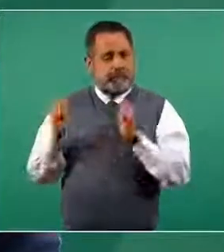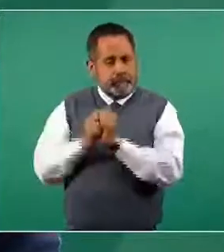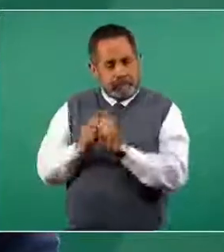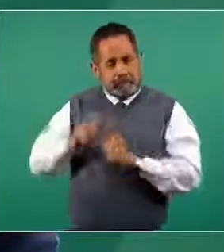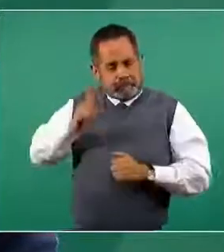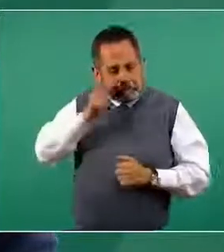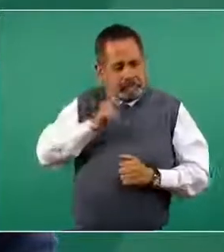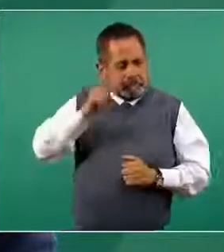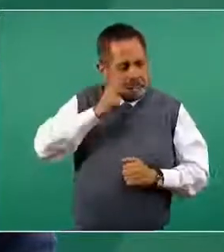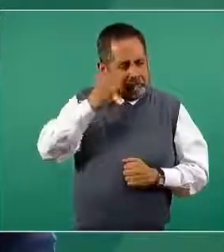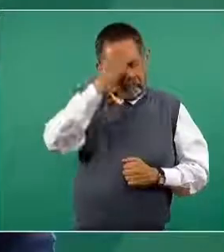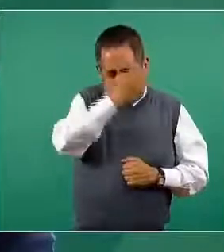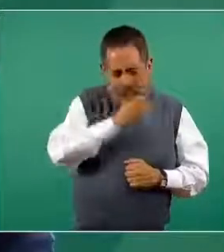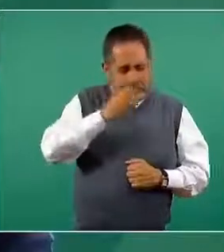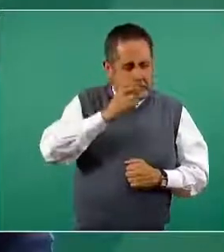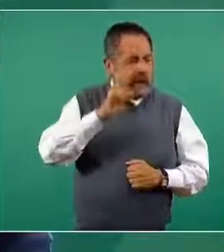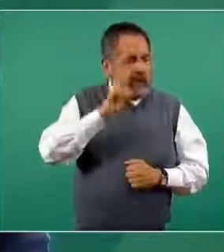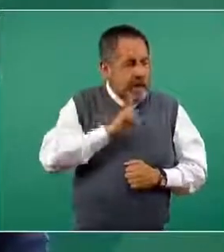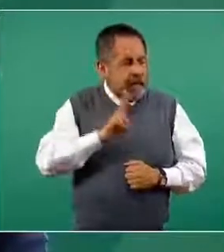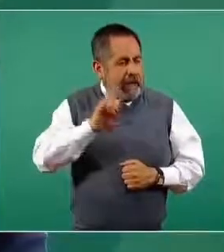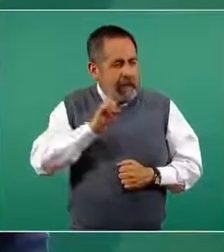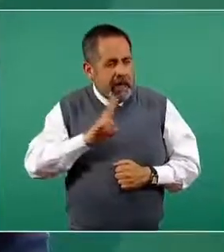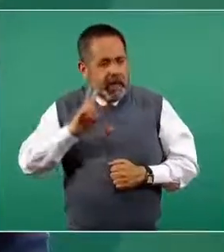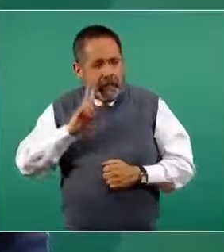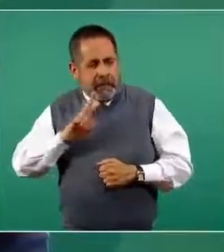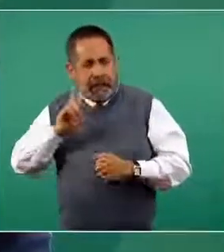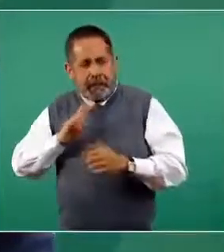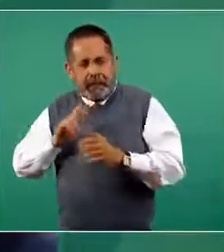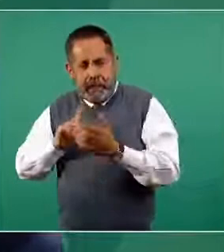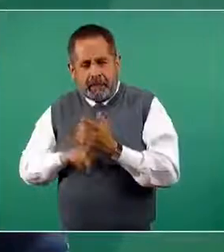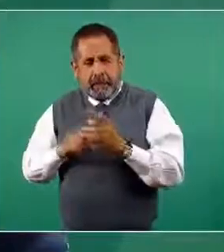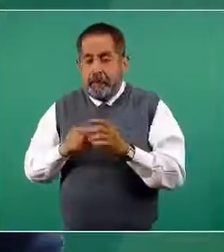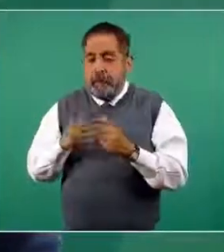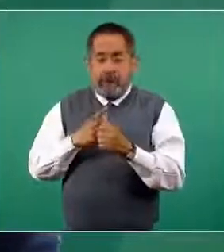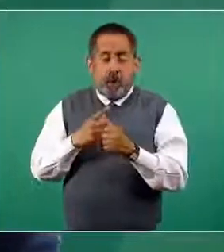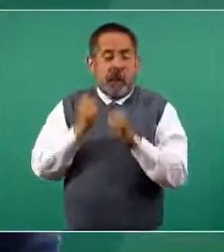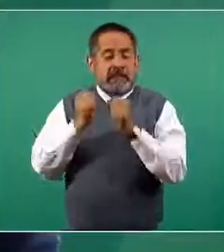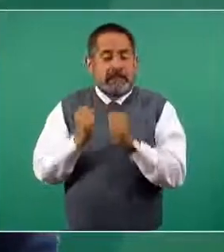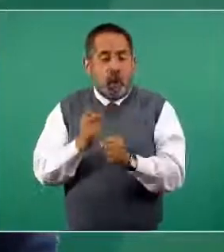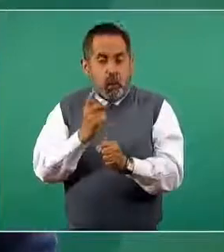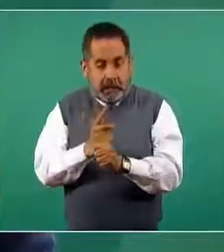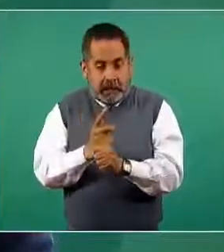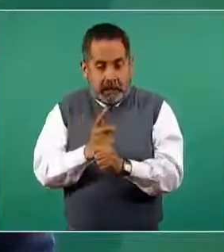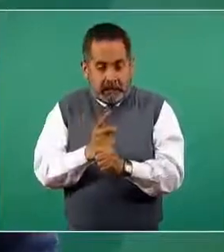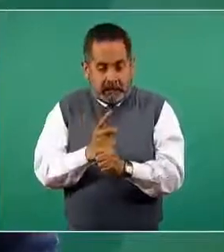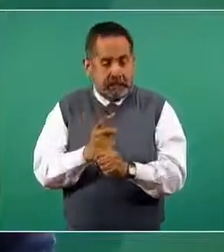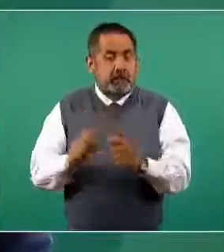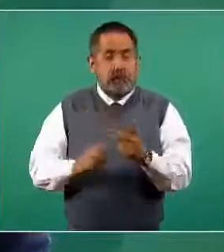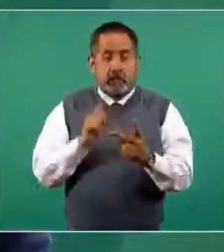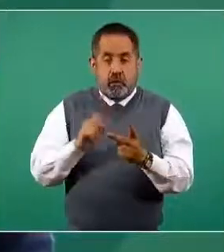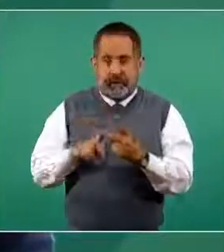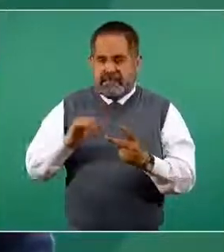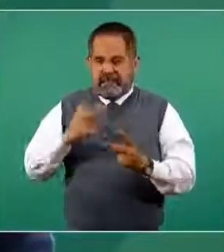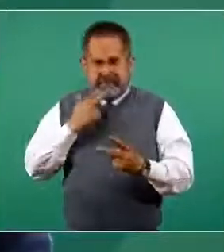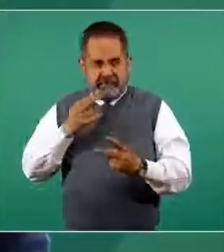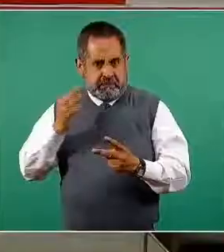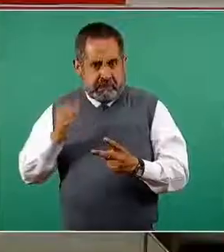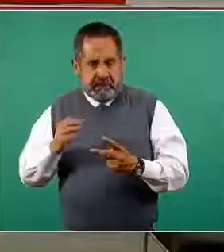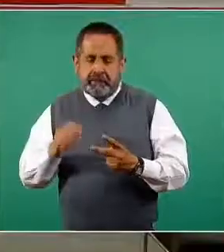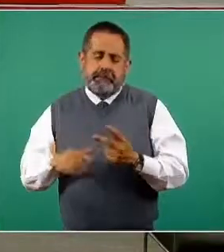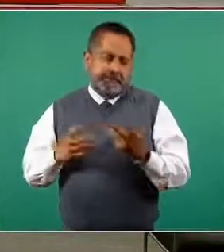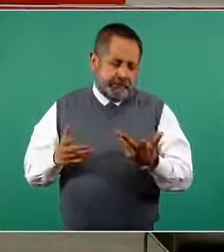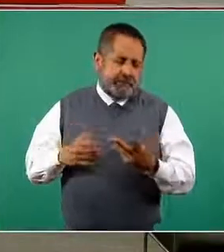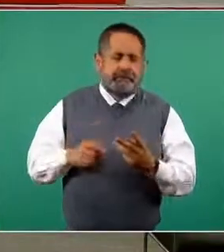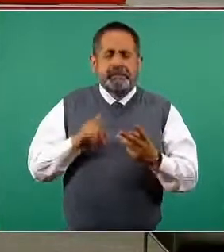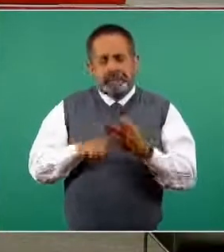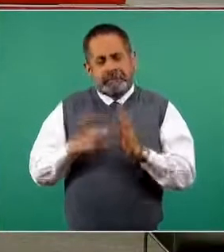va probando de manera ordenada la seguridad y luego la eficacia, es decir, la capacidad de ser útiles. Y también hay